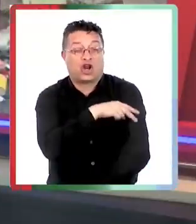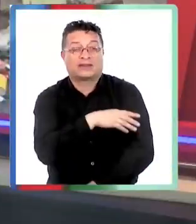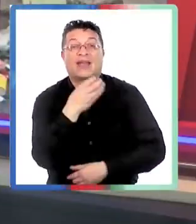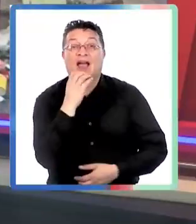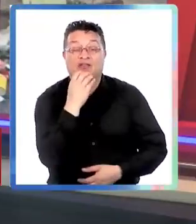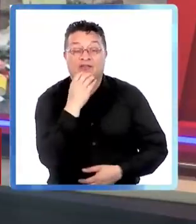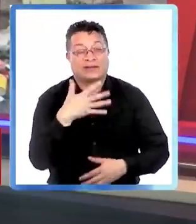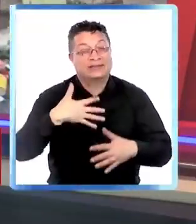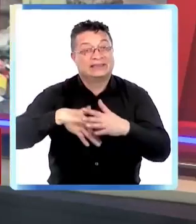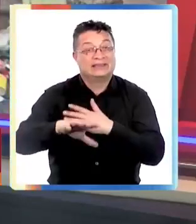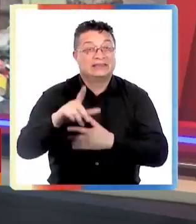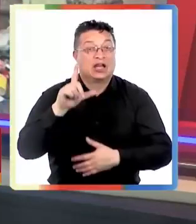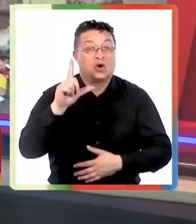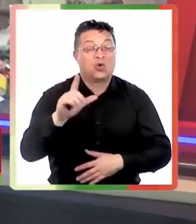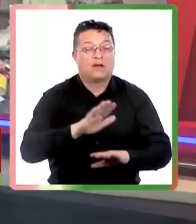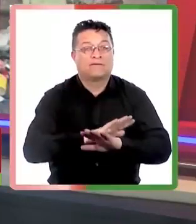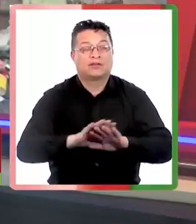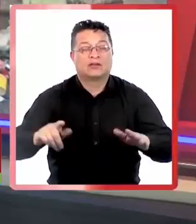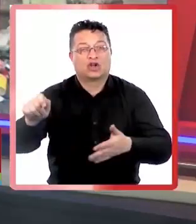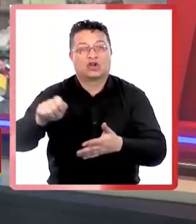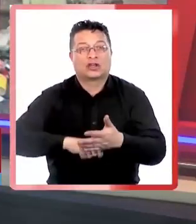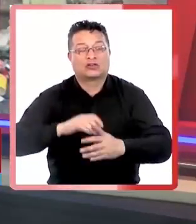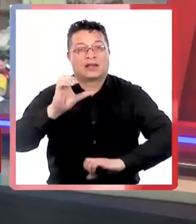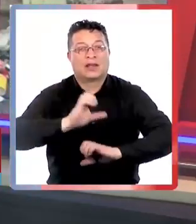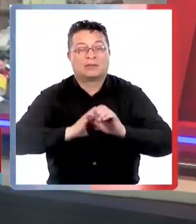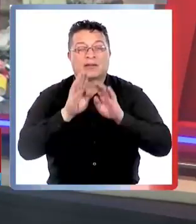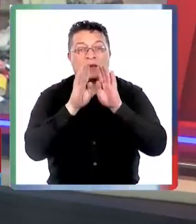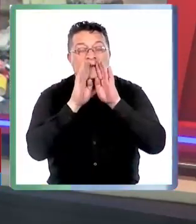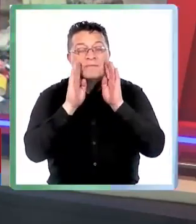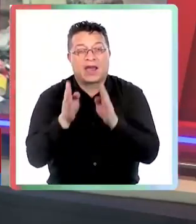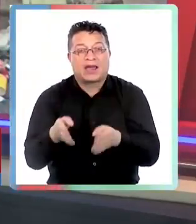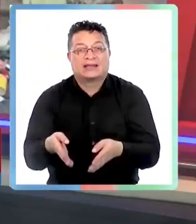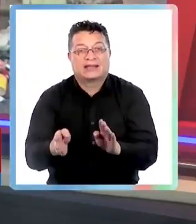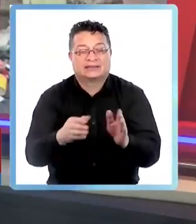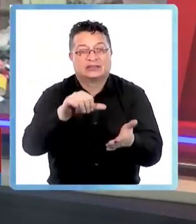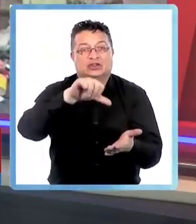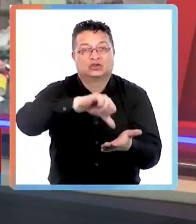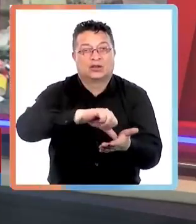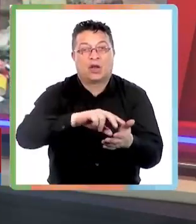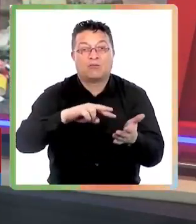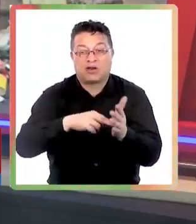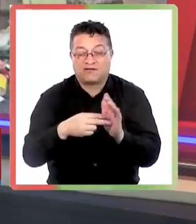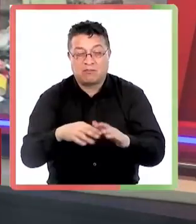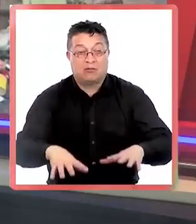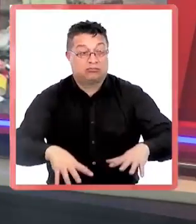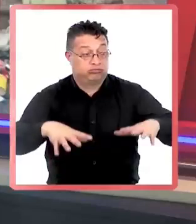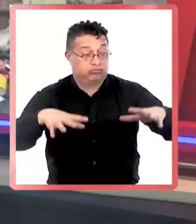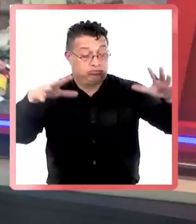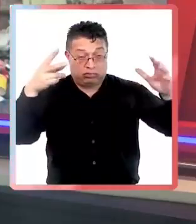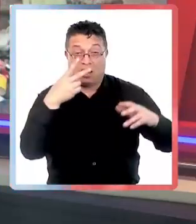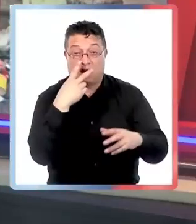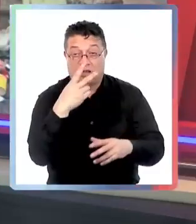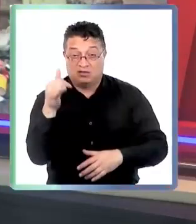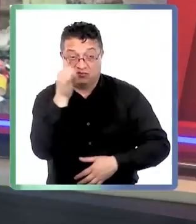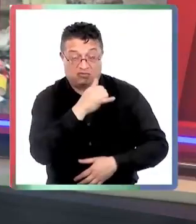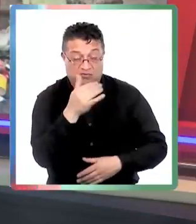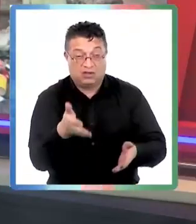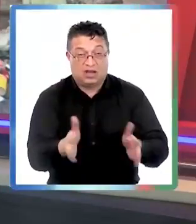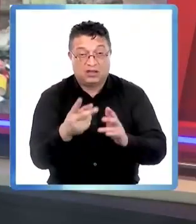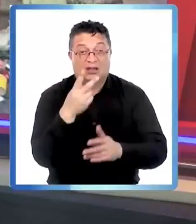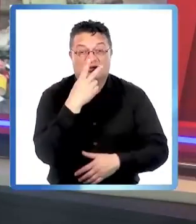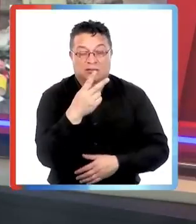Viajamos al norte, a Antofagasta. El 15 de julio terminó el contrato con la empresa a cargo de limpiar las calles de la ciudad y los problemas con la basura comienzan a notarse en